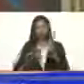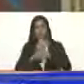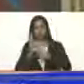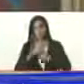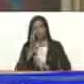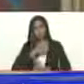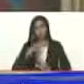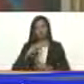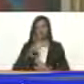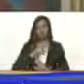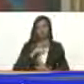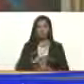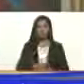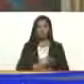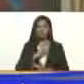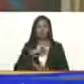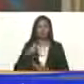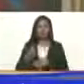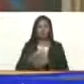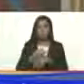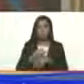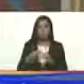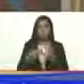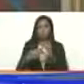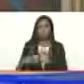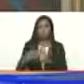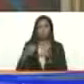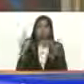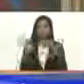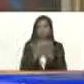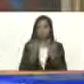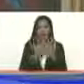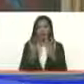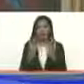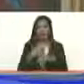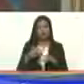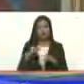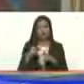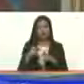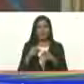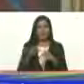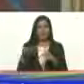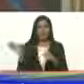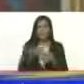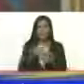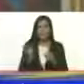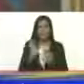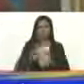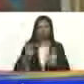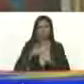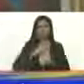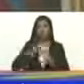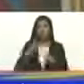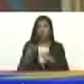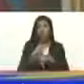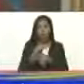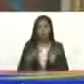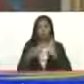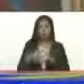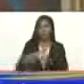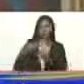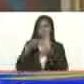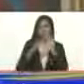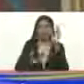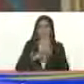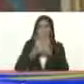el desarrollo. Nosotros no buscamos alianzas para la guerra, para la violencia, buscamos alianzas para el desarrollo